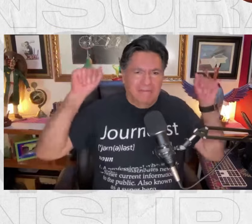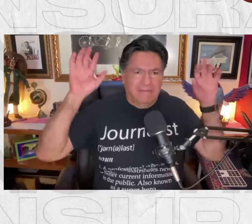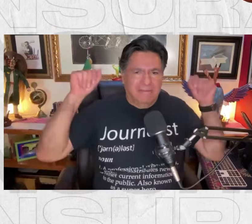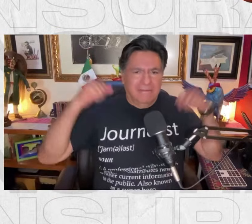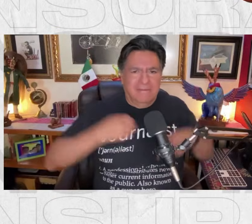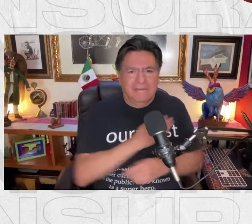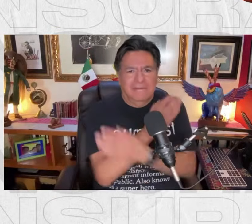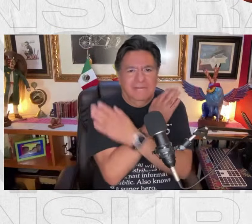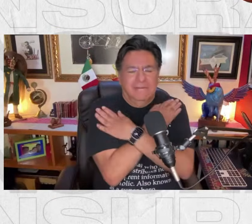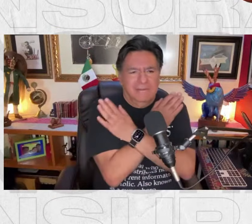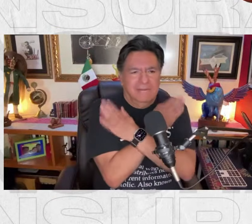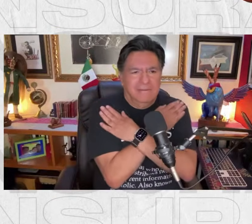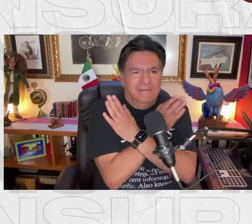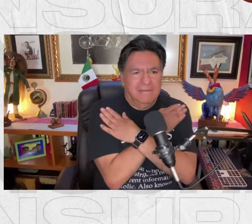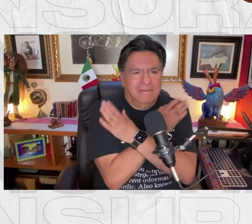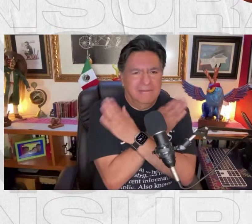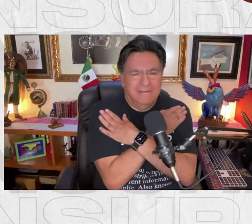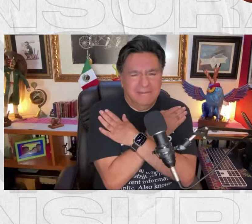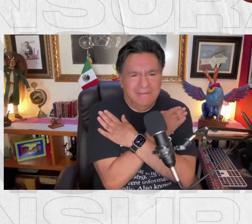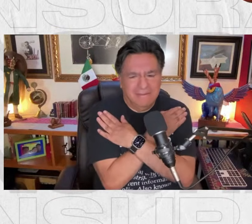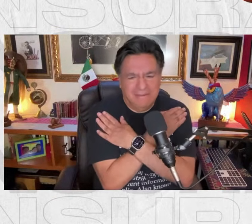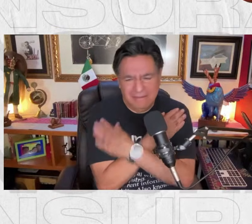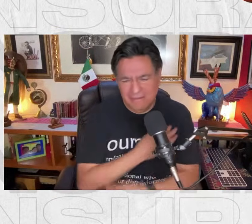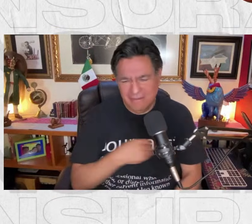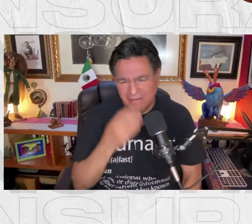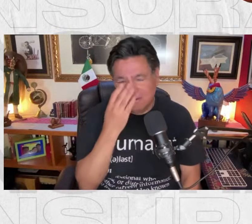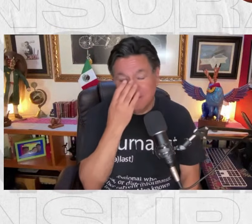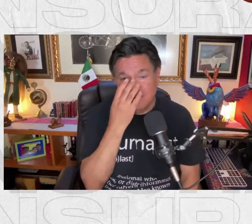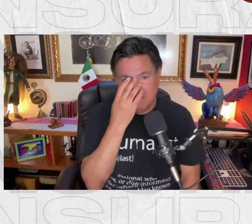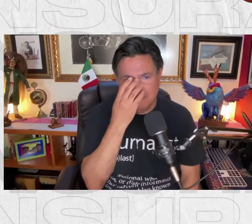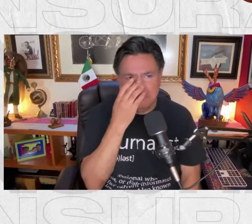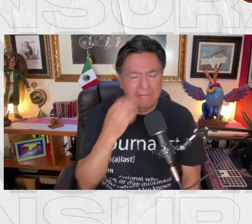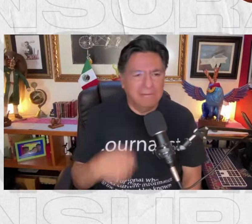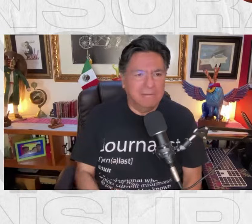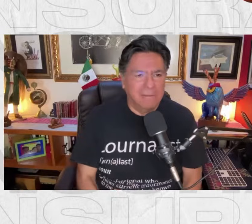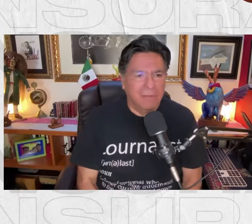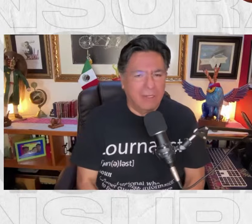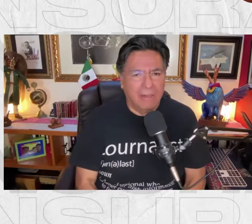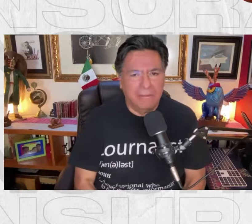abrazo. Espero que todo salga muy bien por allá. Muchísimas gracias.